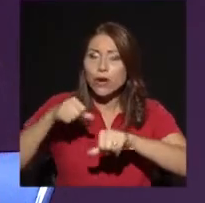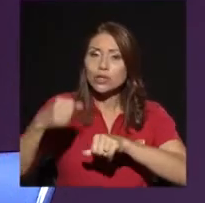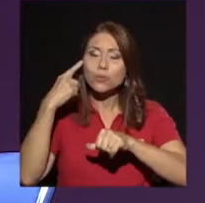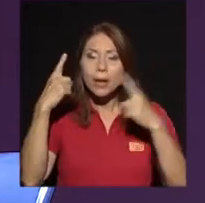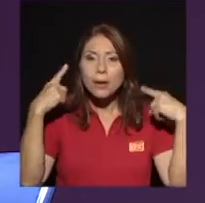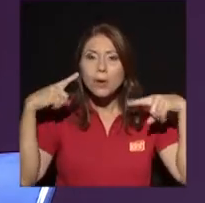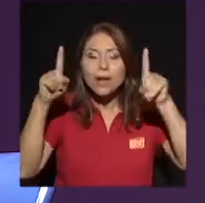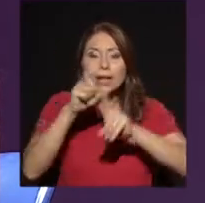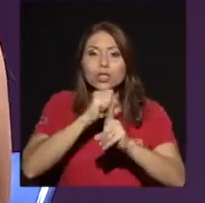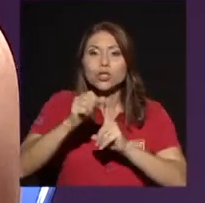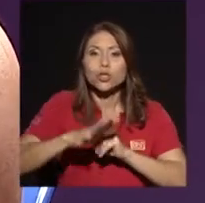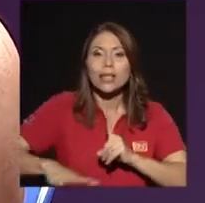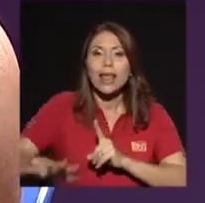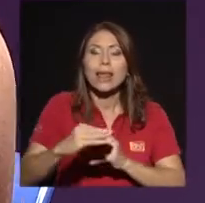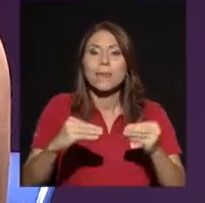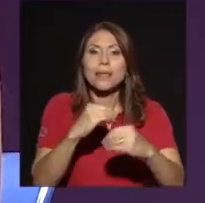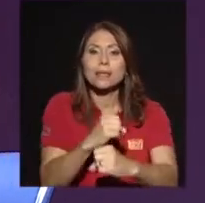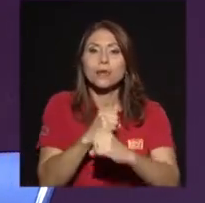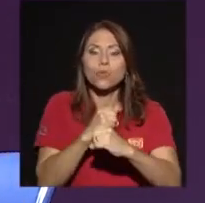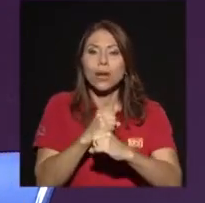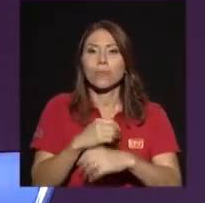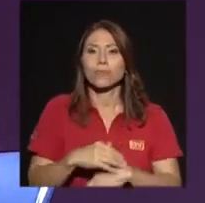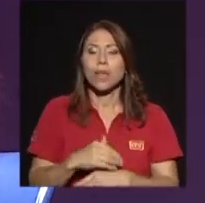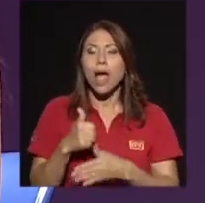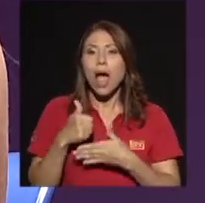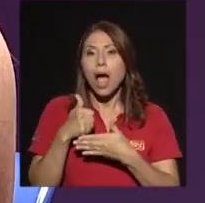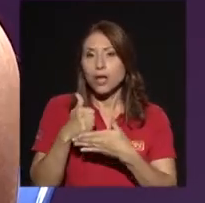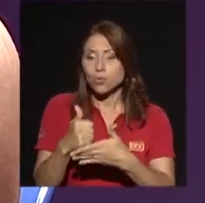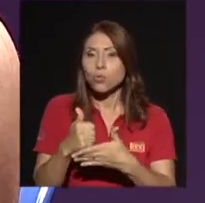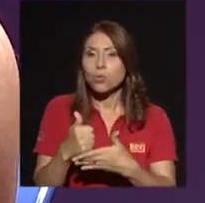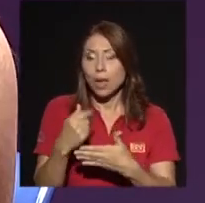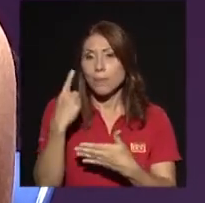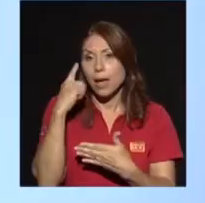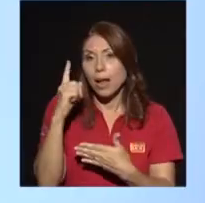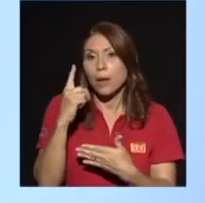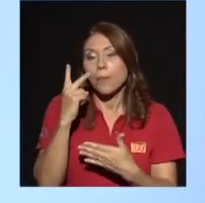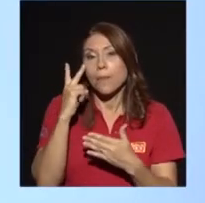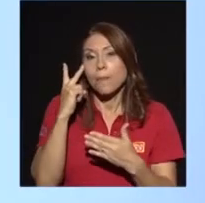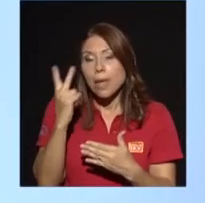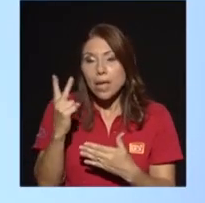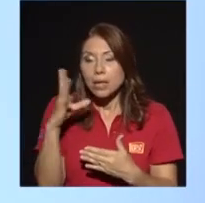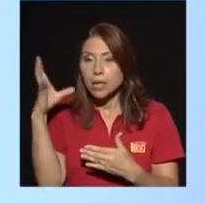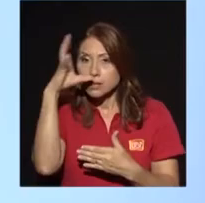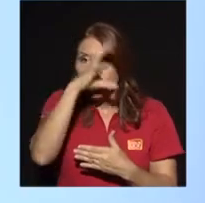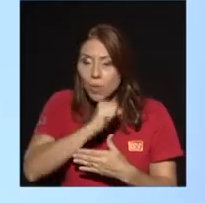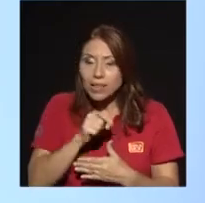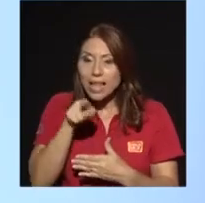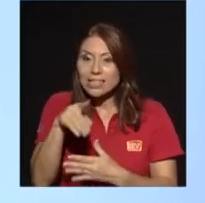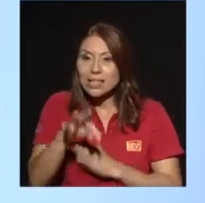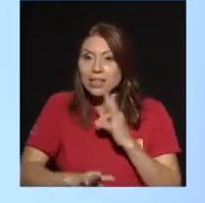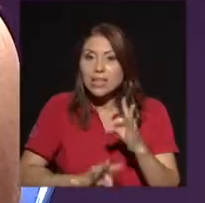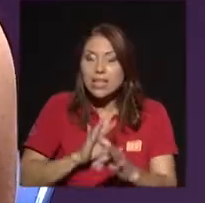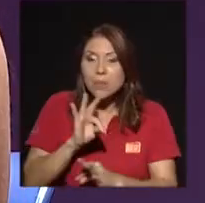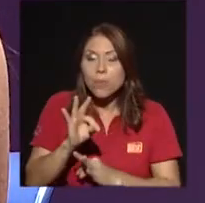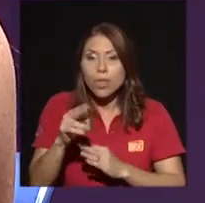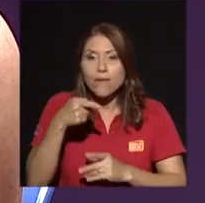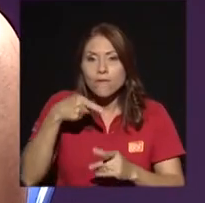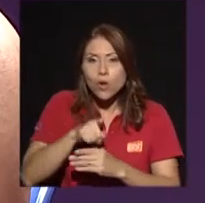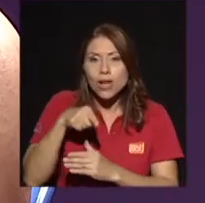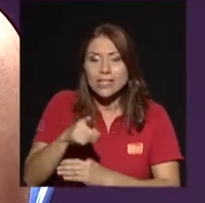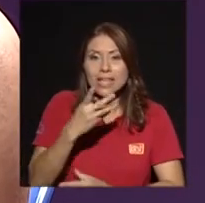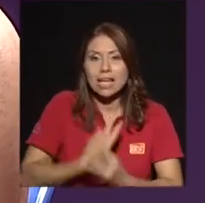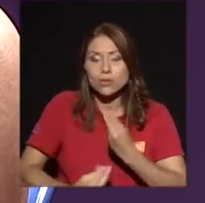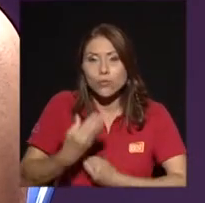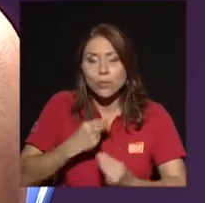más segura ayuda a visibilizar cómo hemos venido tratando este tipo de violencia que sufrimos a diario. Y sabemos que hay mucho que trabajar en el